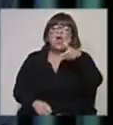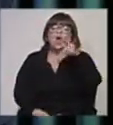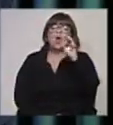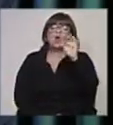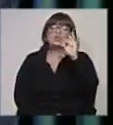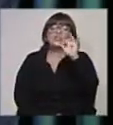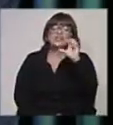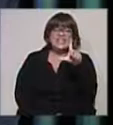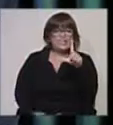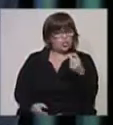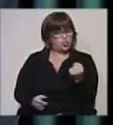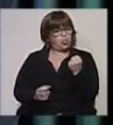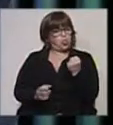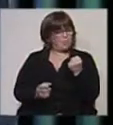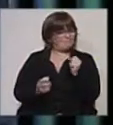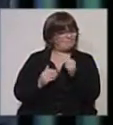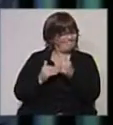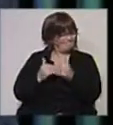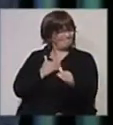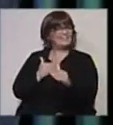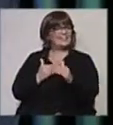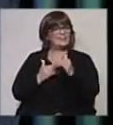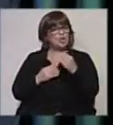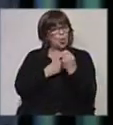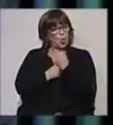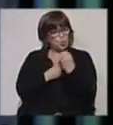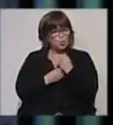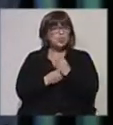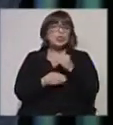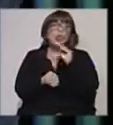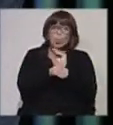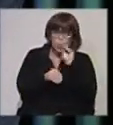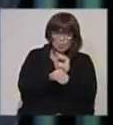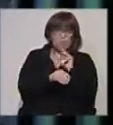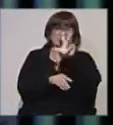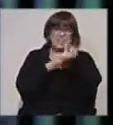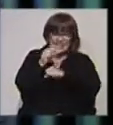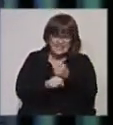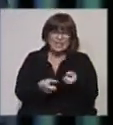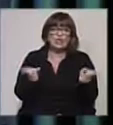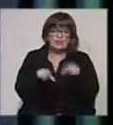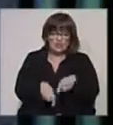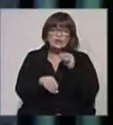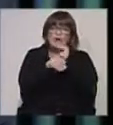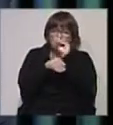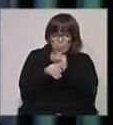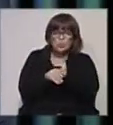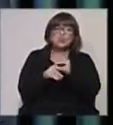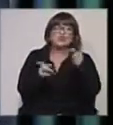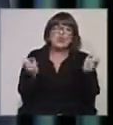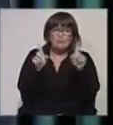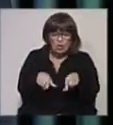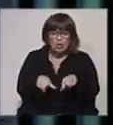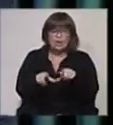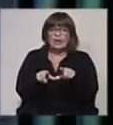recibimos cada 3 años este curso. Si no tenés este entrenamiento, directamente no te dejan ir.